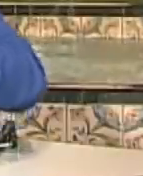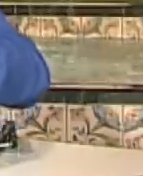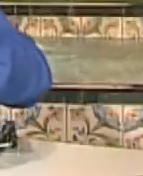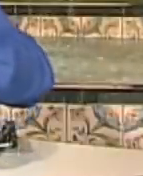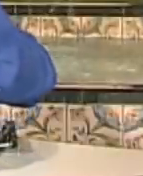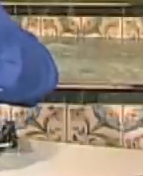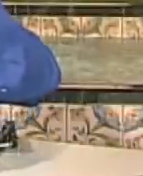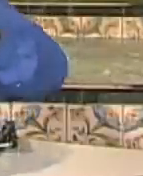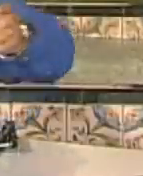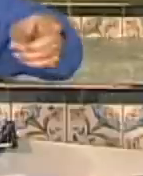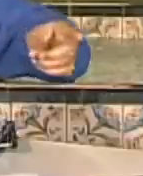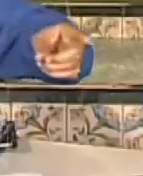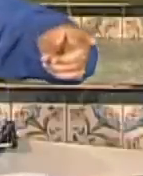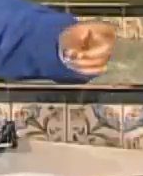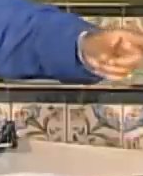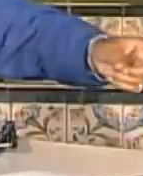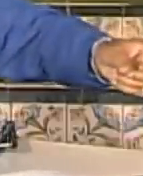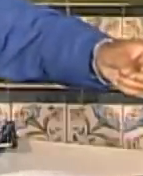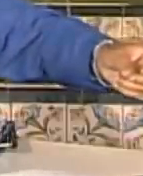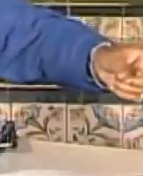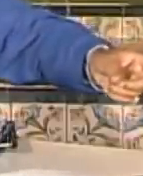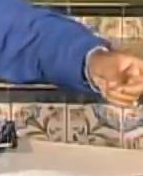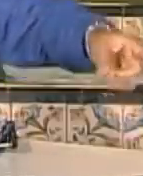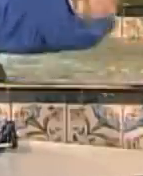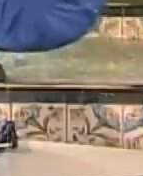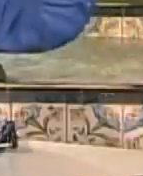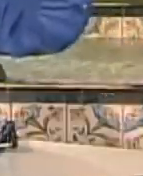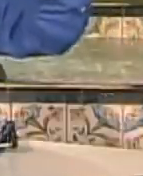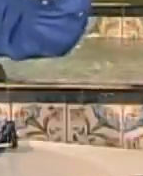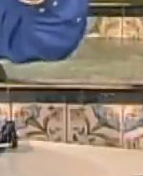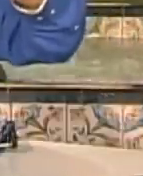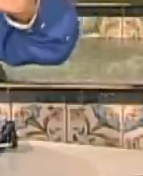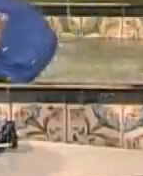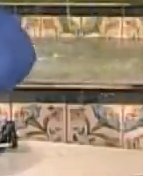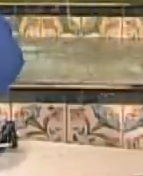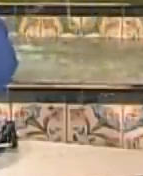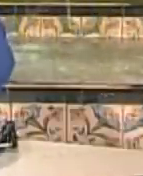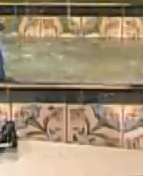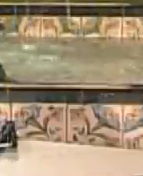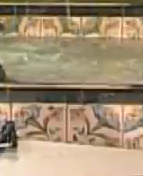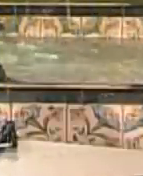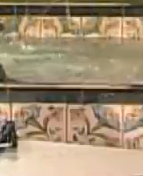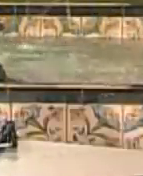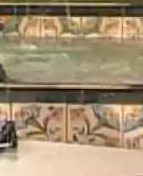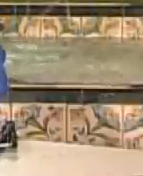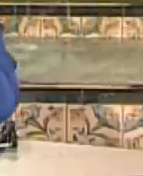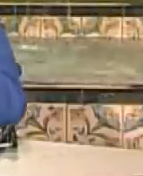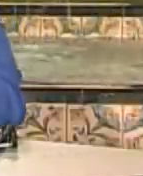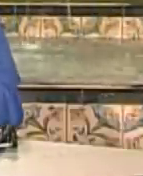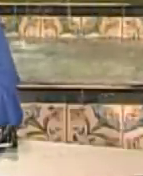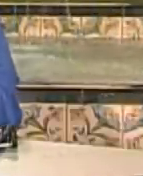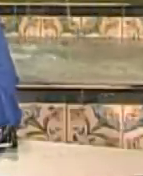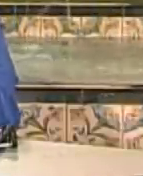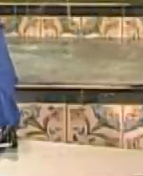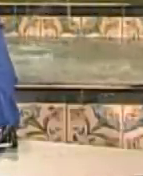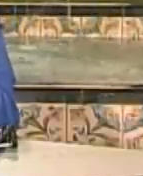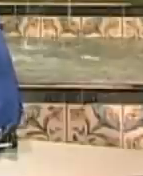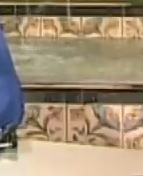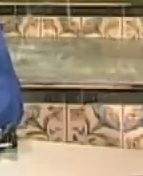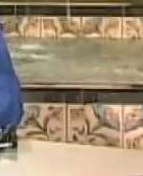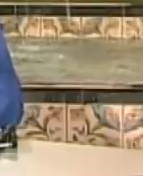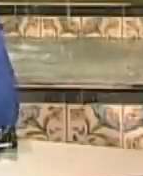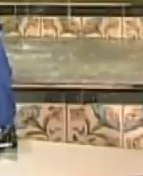o lo vende en un supermercado en un abasto a una cadena de supermercado al mercado municipal mercados populares